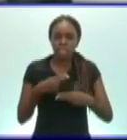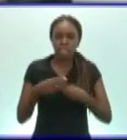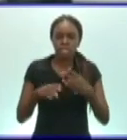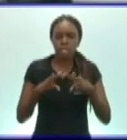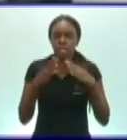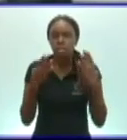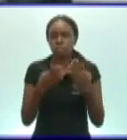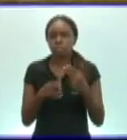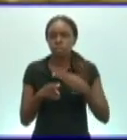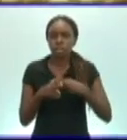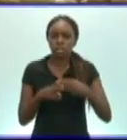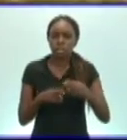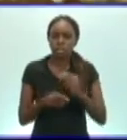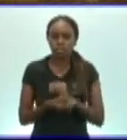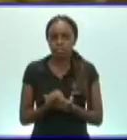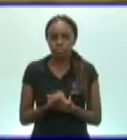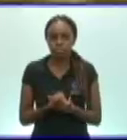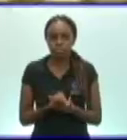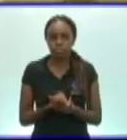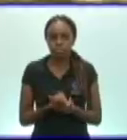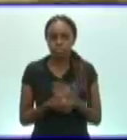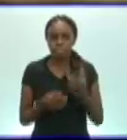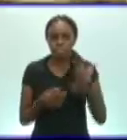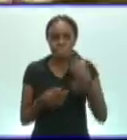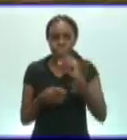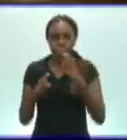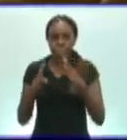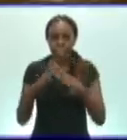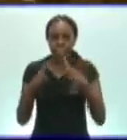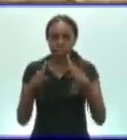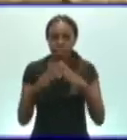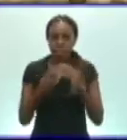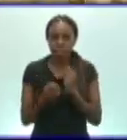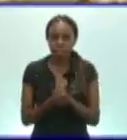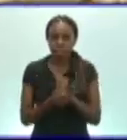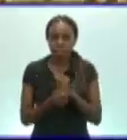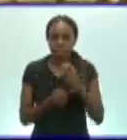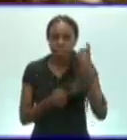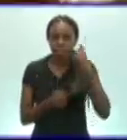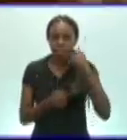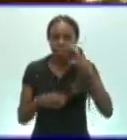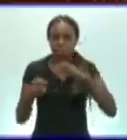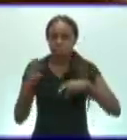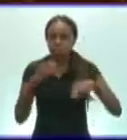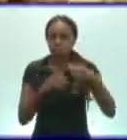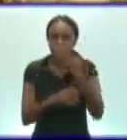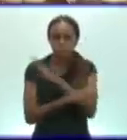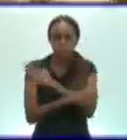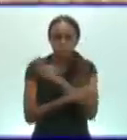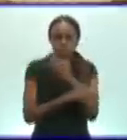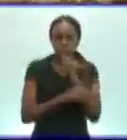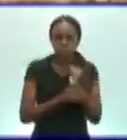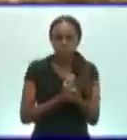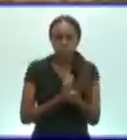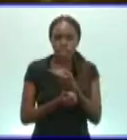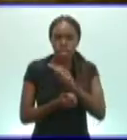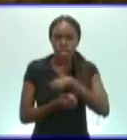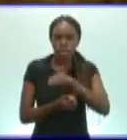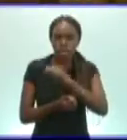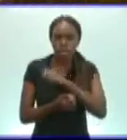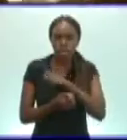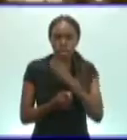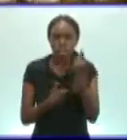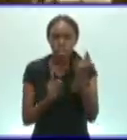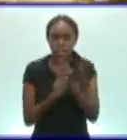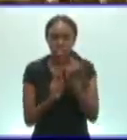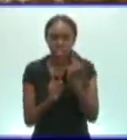toda la historia humana. Sale del bohío y se interna en el monte. Los soldados que se encuentran a muy poca distancia le